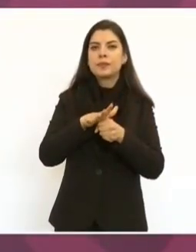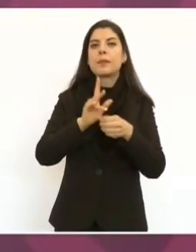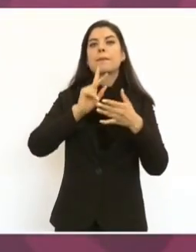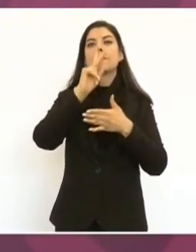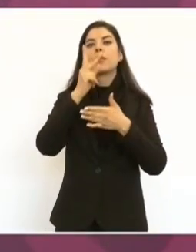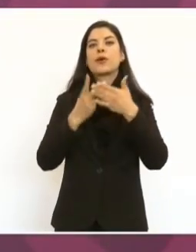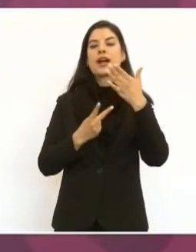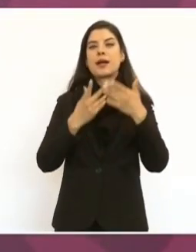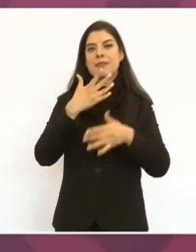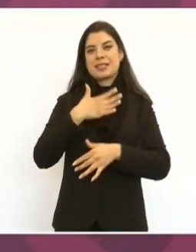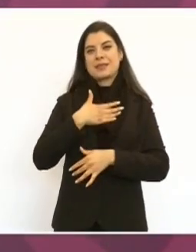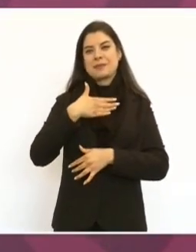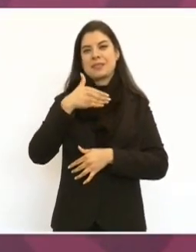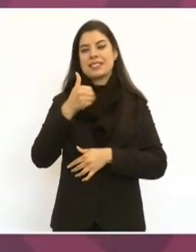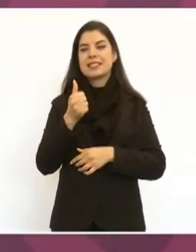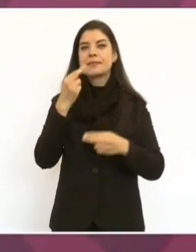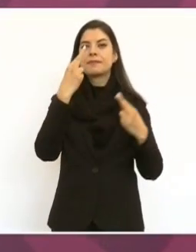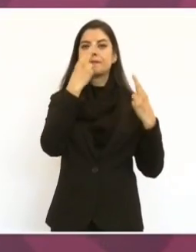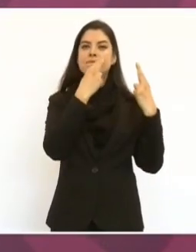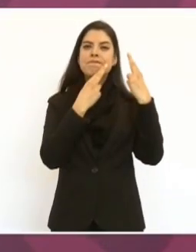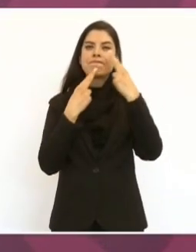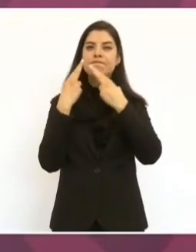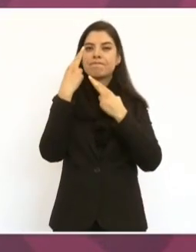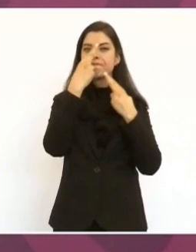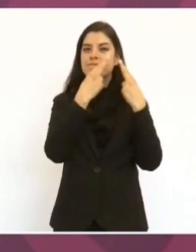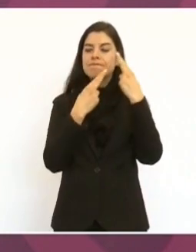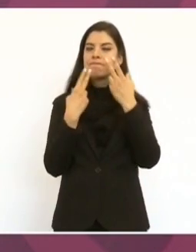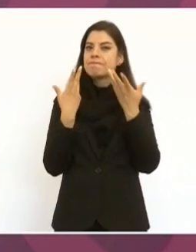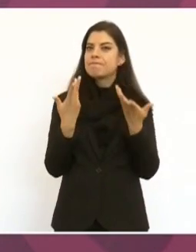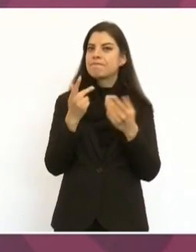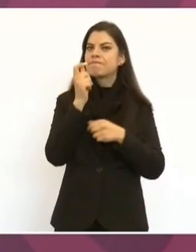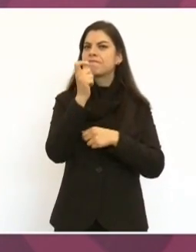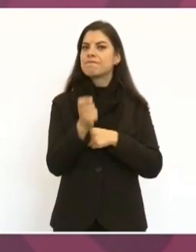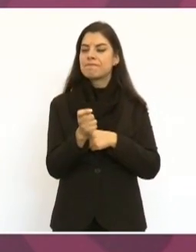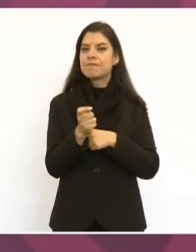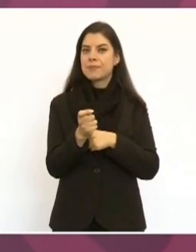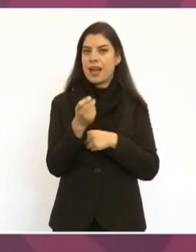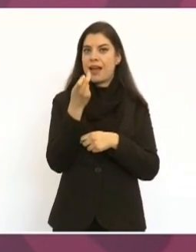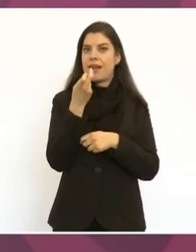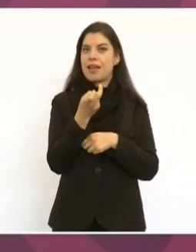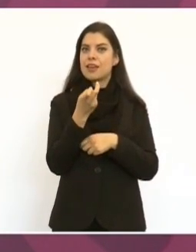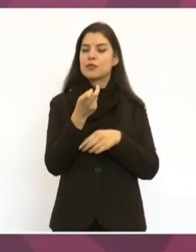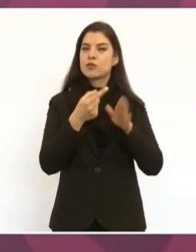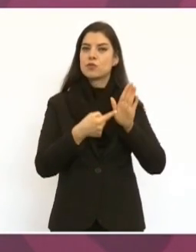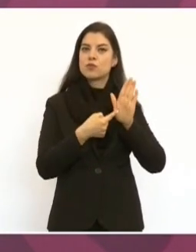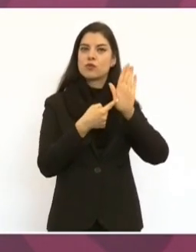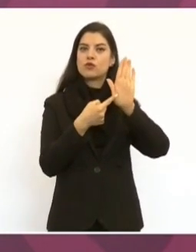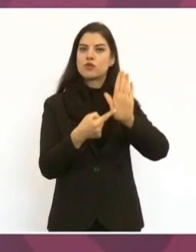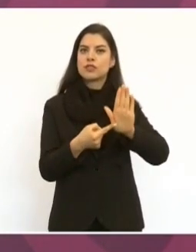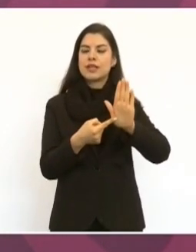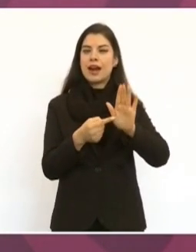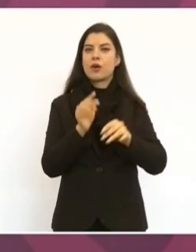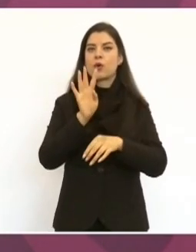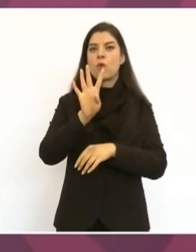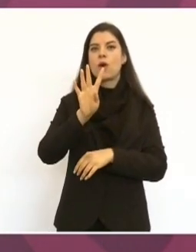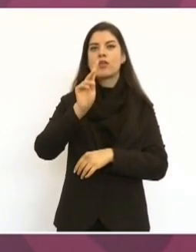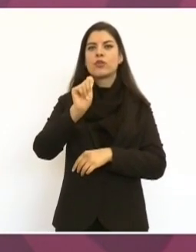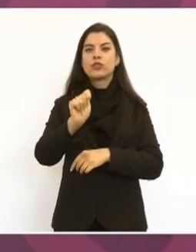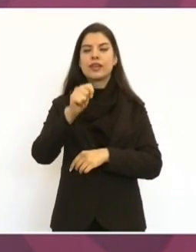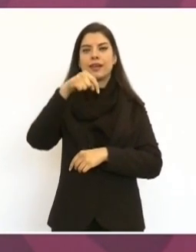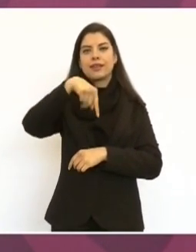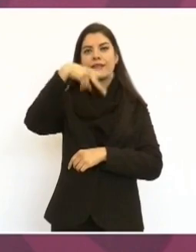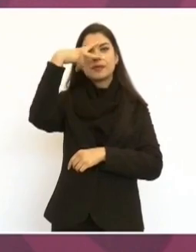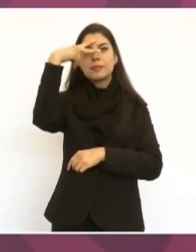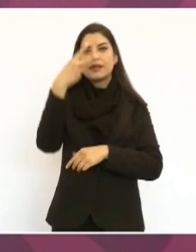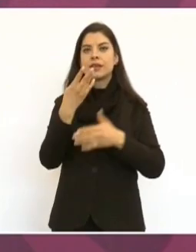Esta acción refleja por qué la transformación ha avanzado tanto y ha tenido tanto éxito en el país,